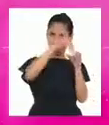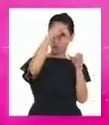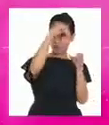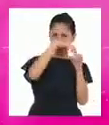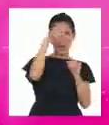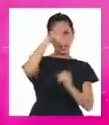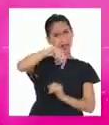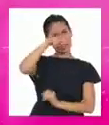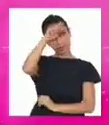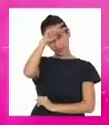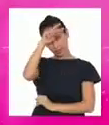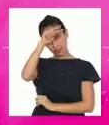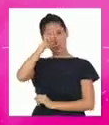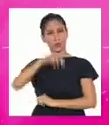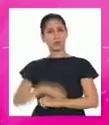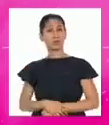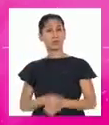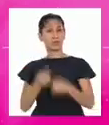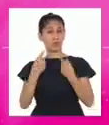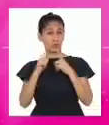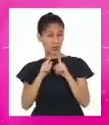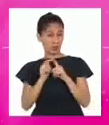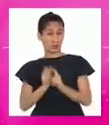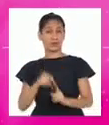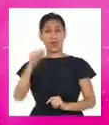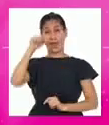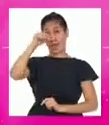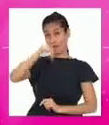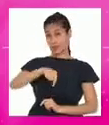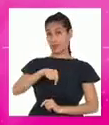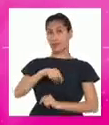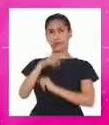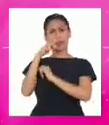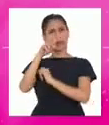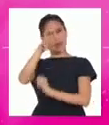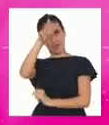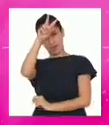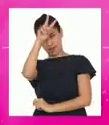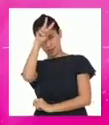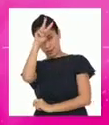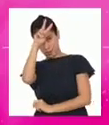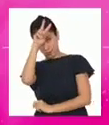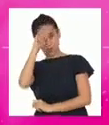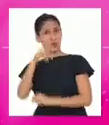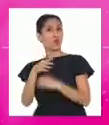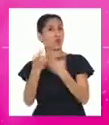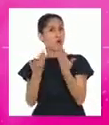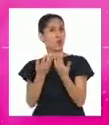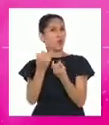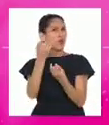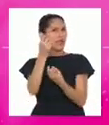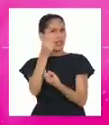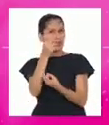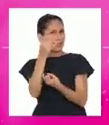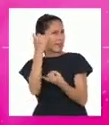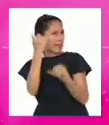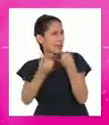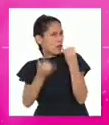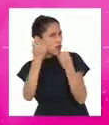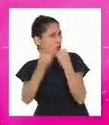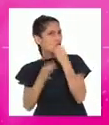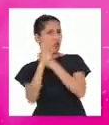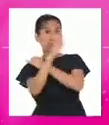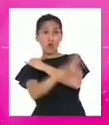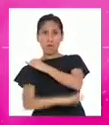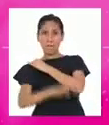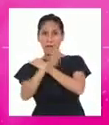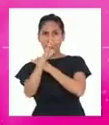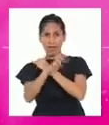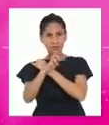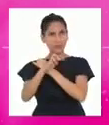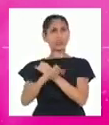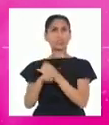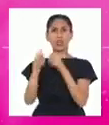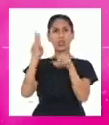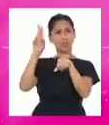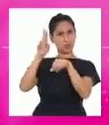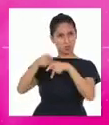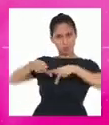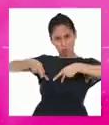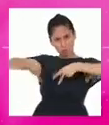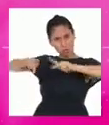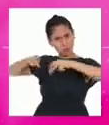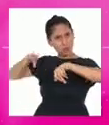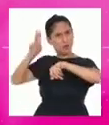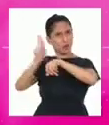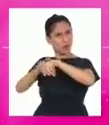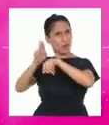aunque fuimos uno de los últimos países de Latinoamérica en aceptar el voto femenino, finalmente había llegado